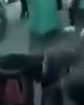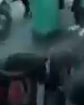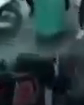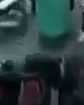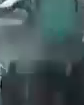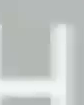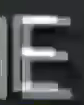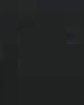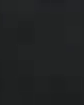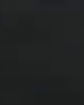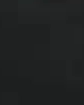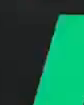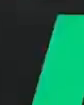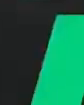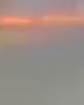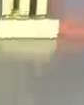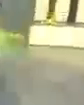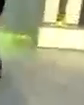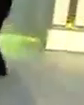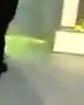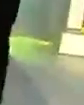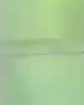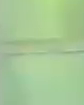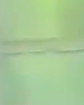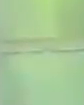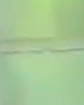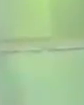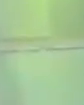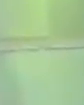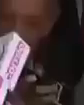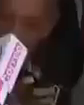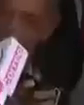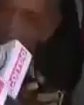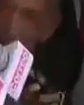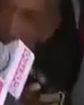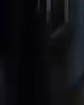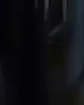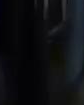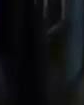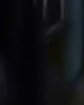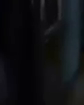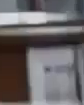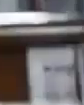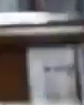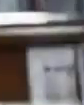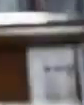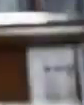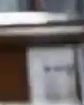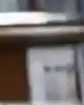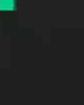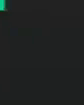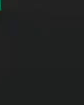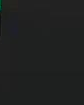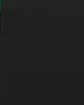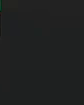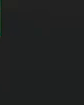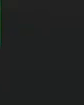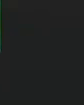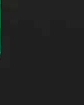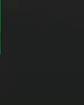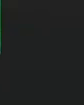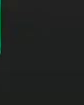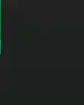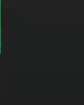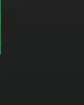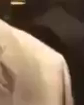¿Qué hacemos? Buscaremos responder esta y otras preguntas con el economista Hernando de Soto en Cara a